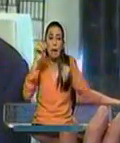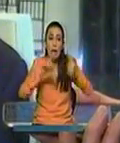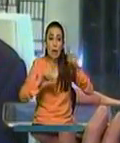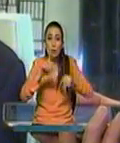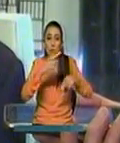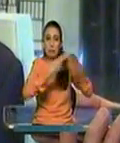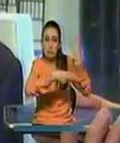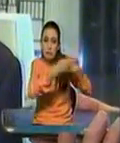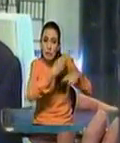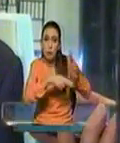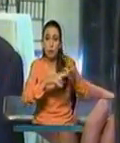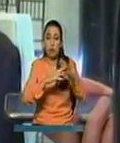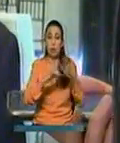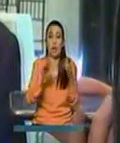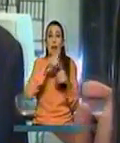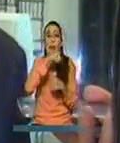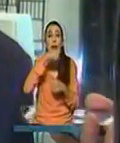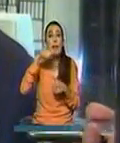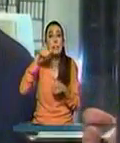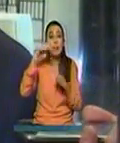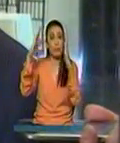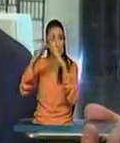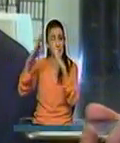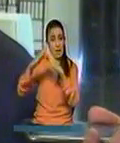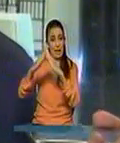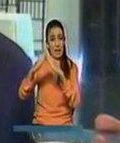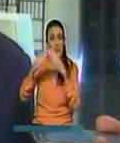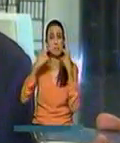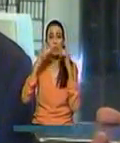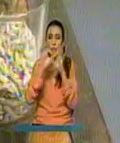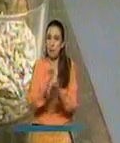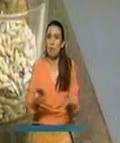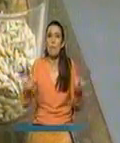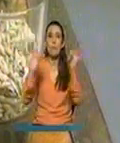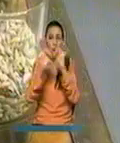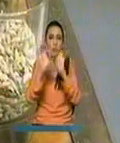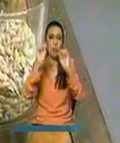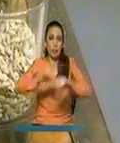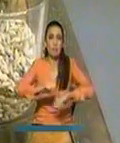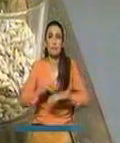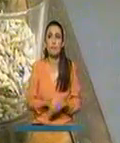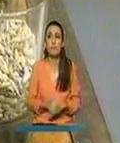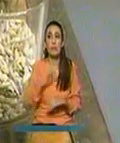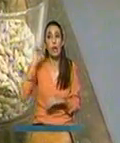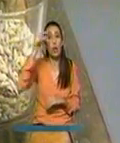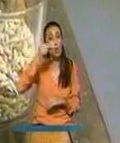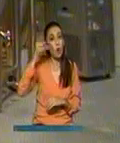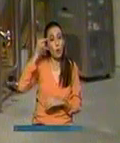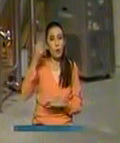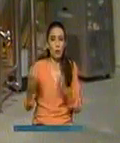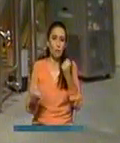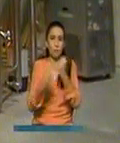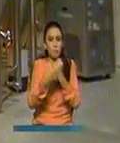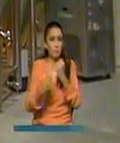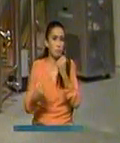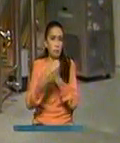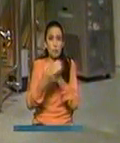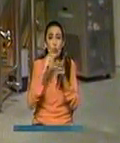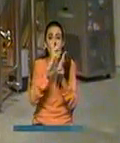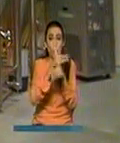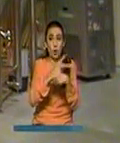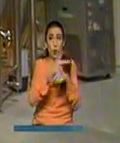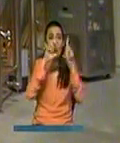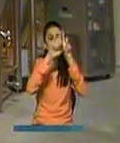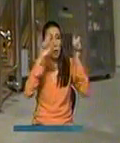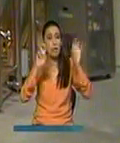en la cervecería artesanal. Y hay algunos que piensan que no es importante. No, señor, sí es importante. De esta manera, el gobierno nacional busca dotarle de mayor productividad a una industria